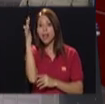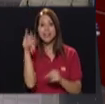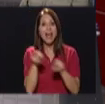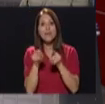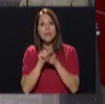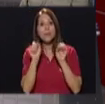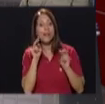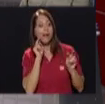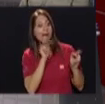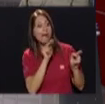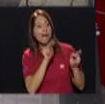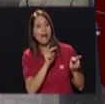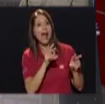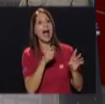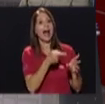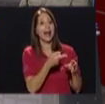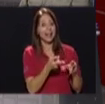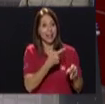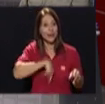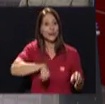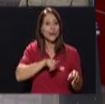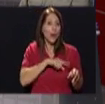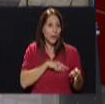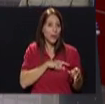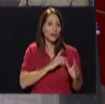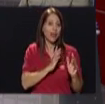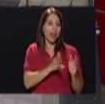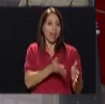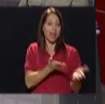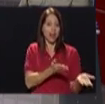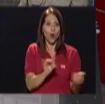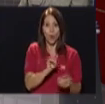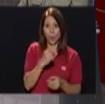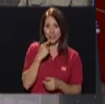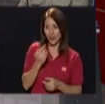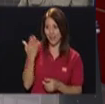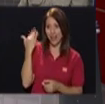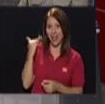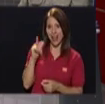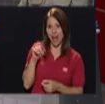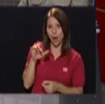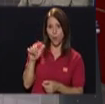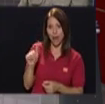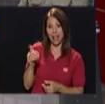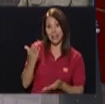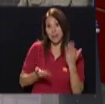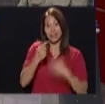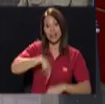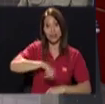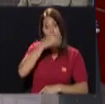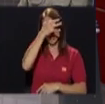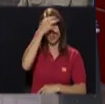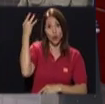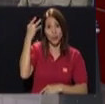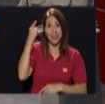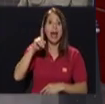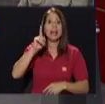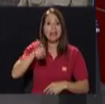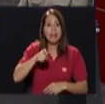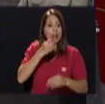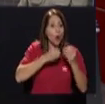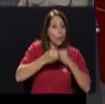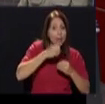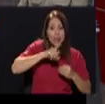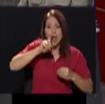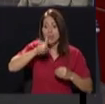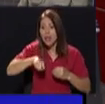sino también aprovechar esos recursos extras que nosotros, ya sea como mencionaba Laura, descuidadamente se nos olvida que hay que tapar la